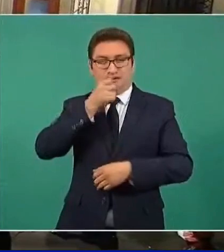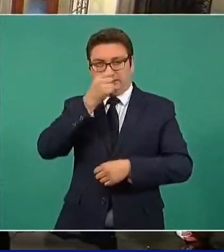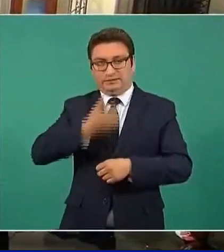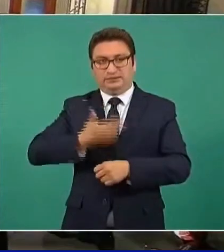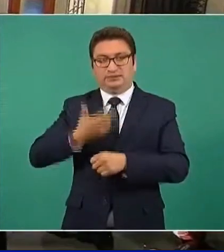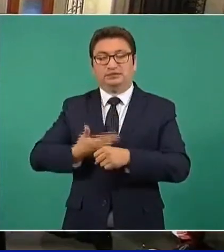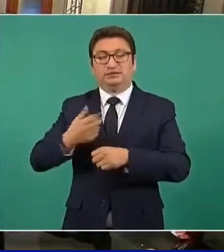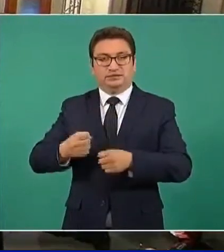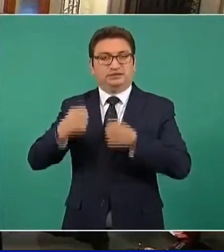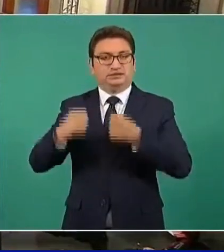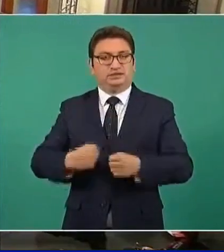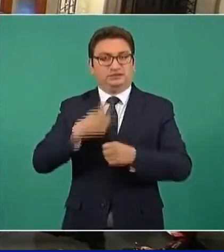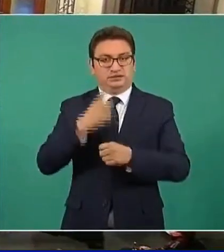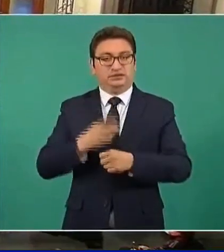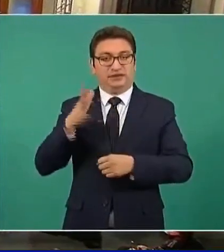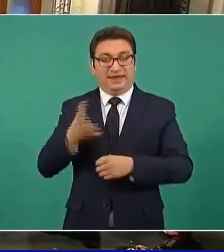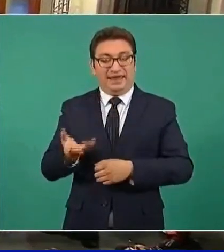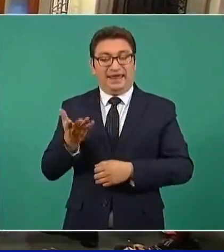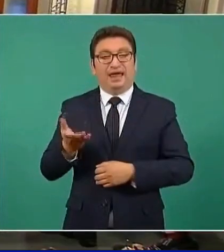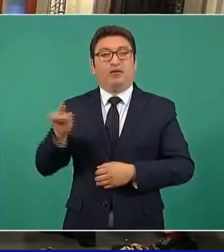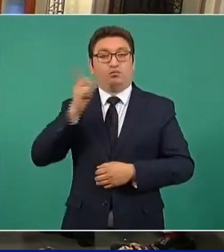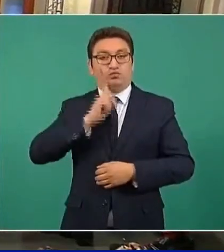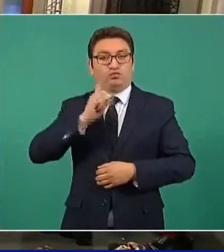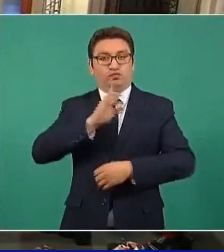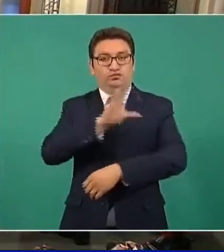Seguridad Pública, que es la que coordina